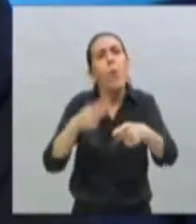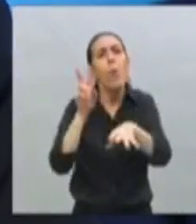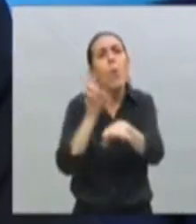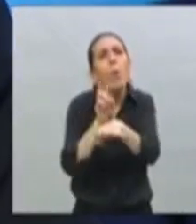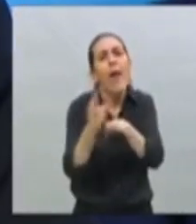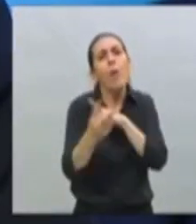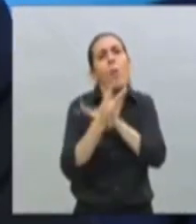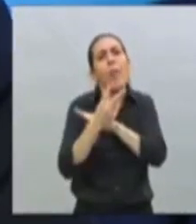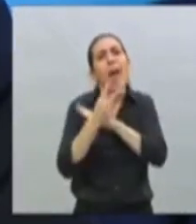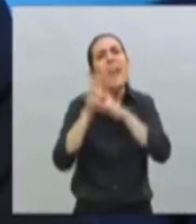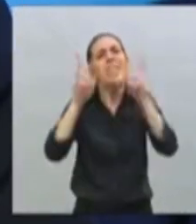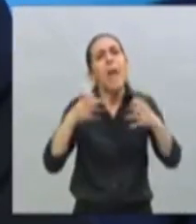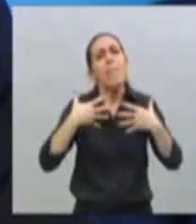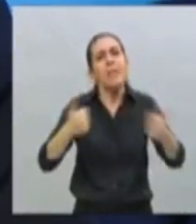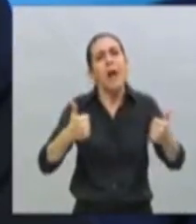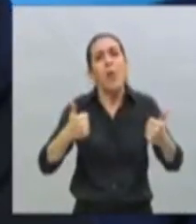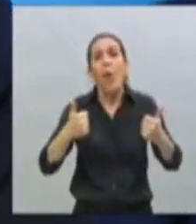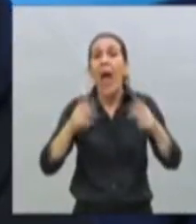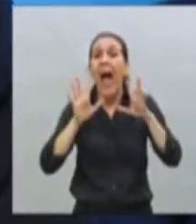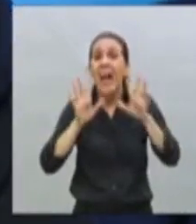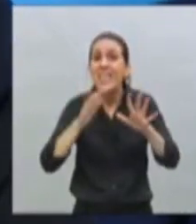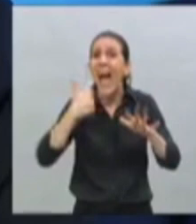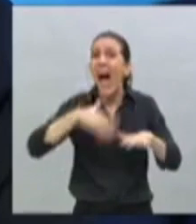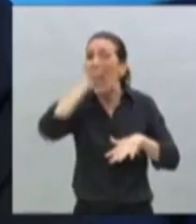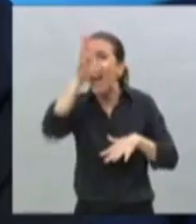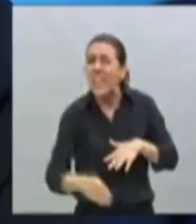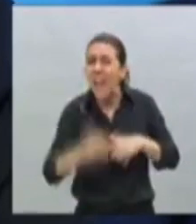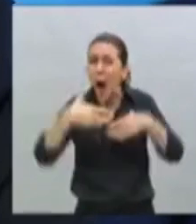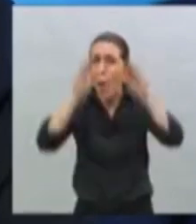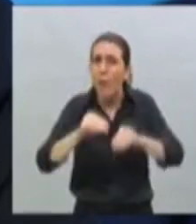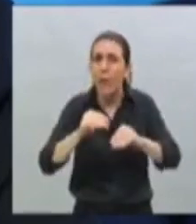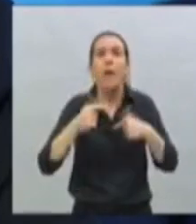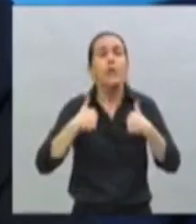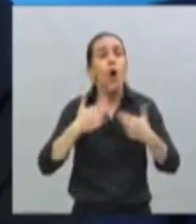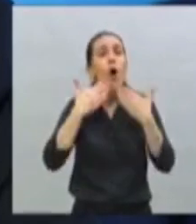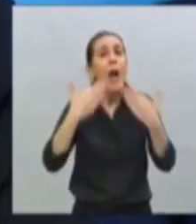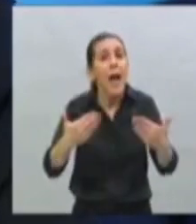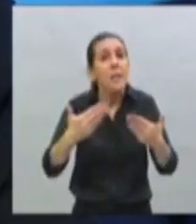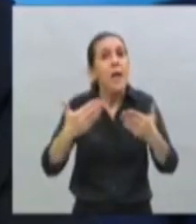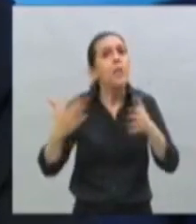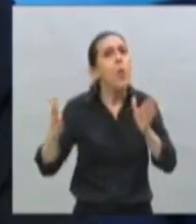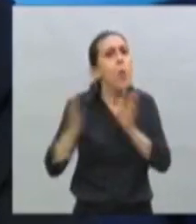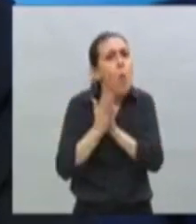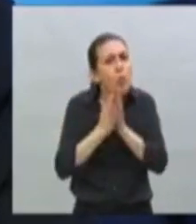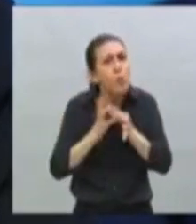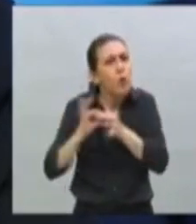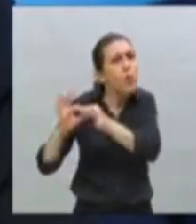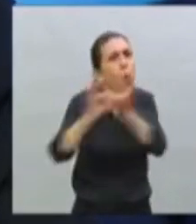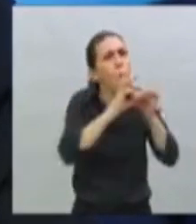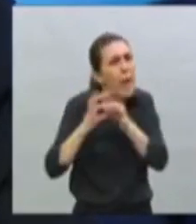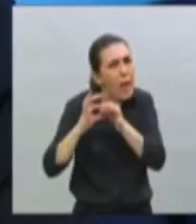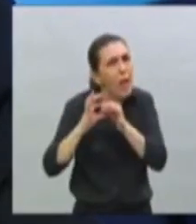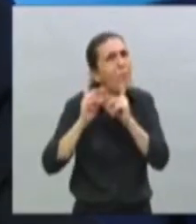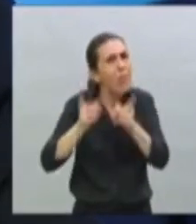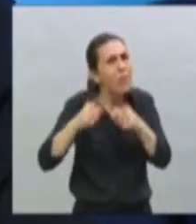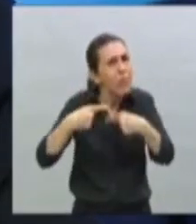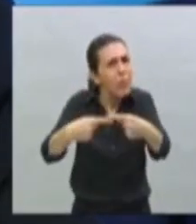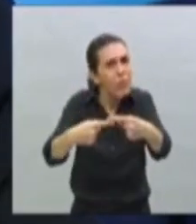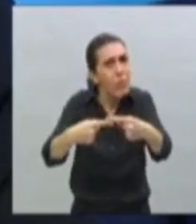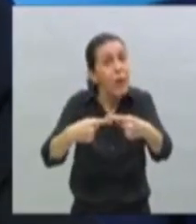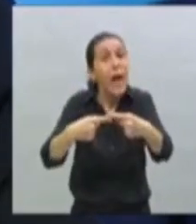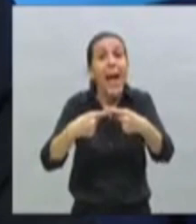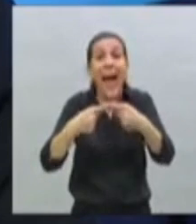cuidar a la Argentina. Yo le doy las gracias. Sigamos juntos, trabajando unidos.